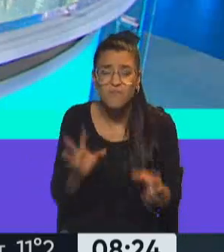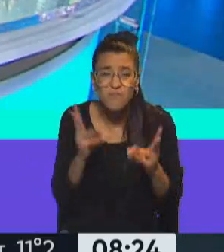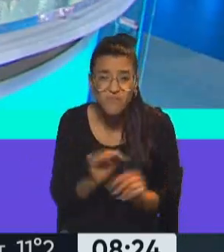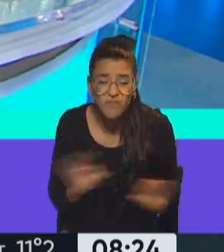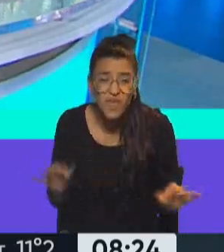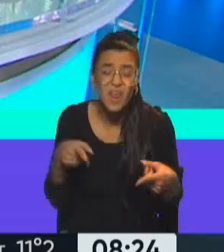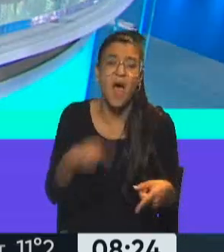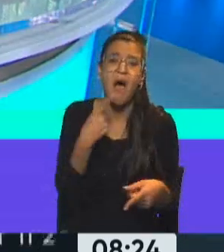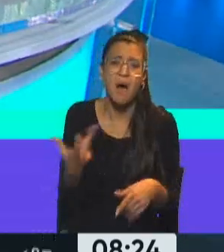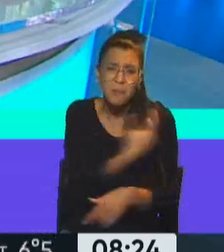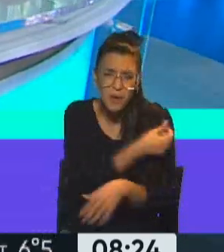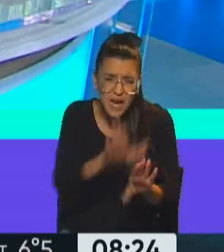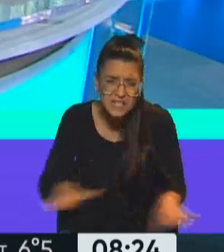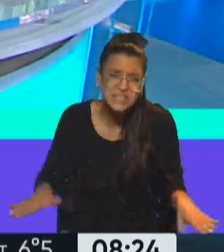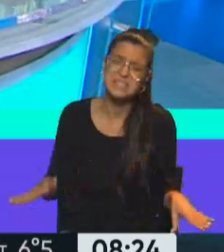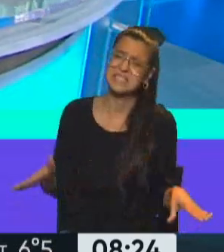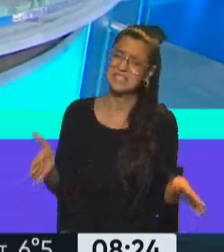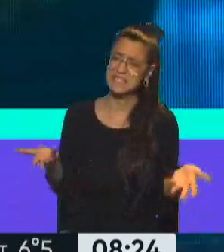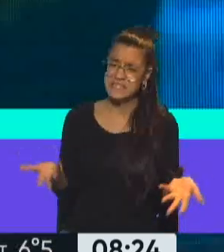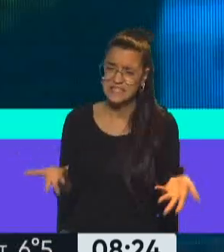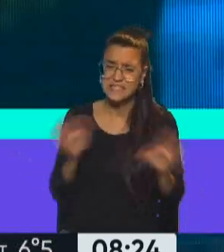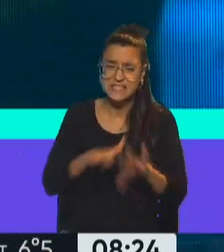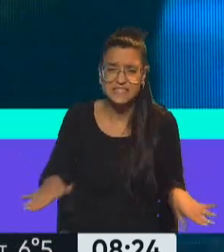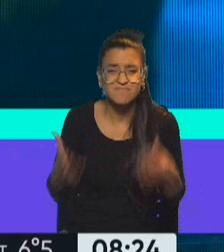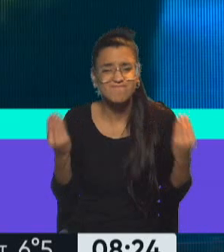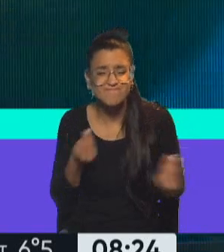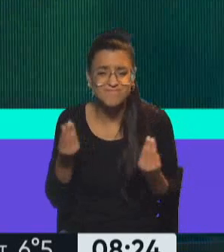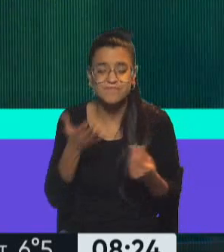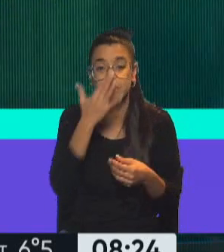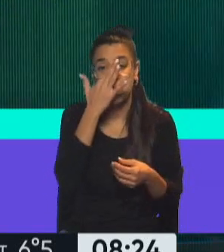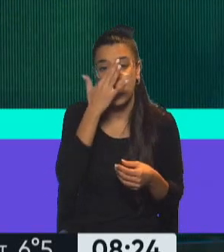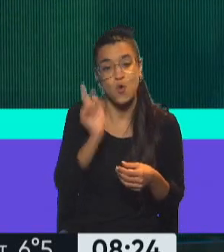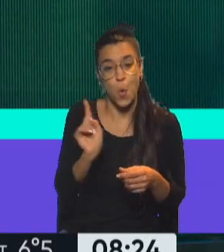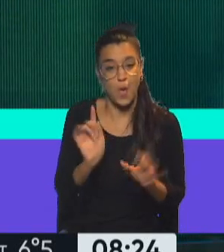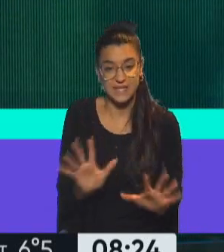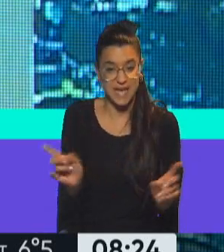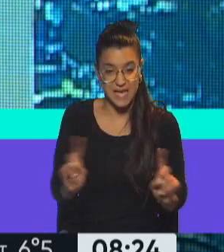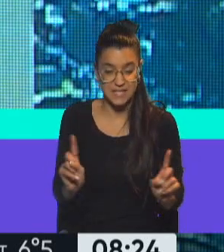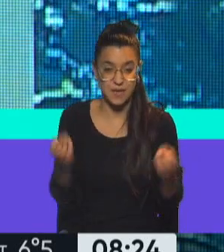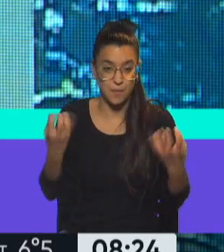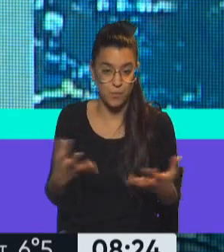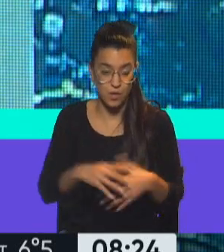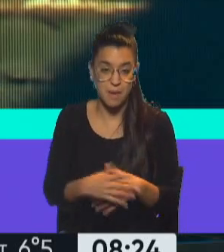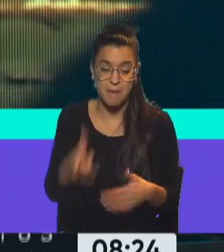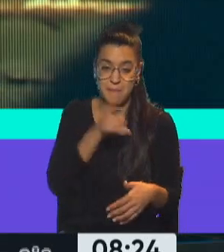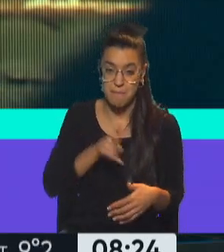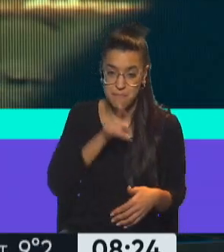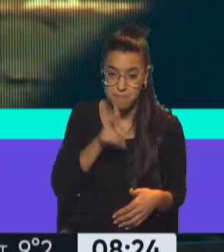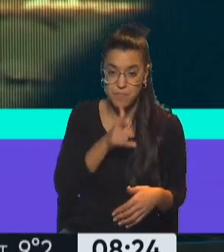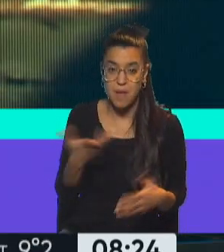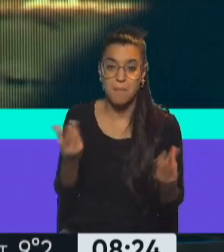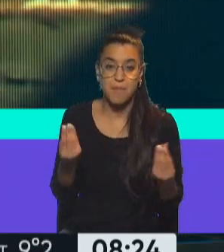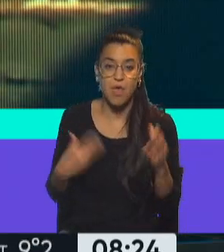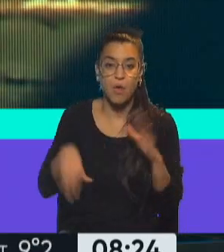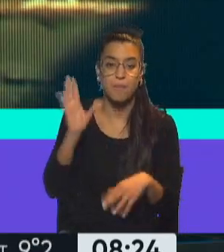a arriesgar a poner a los pibes y a las chicas, los más chiquititos. Pero no es así, doctor, porque me parece que mucho más miedo que